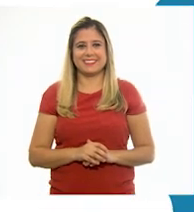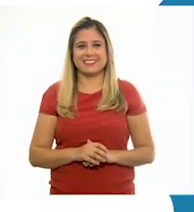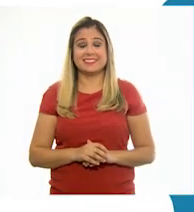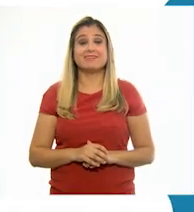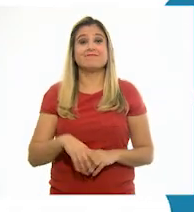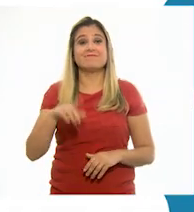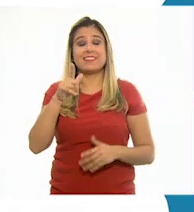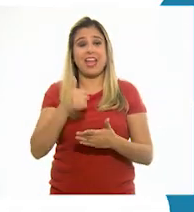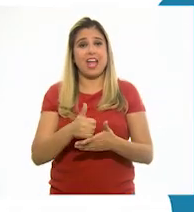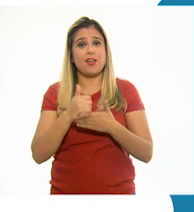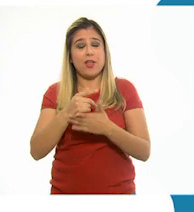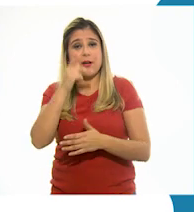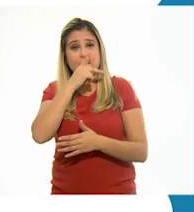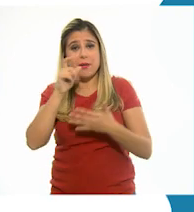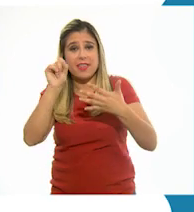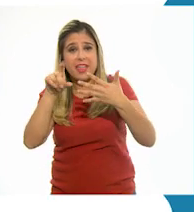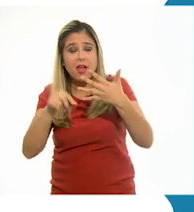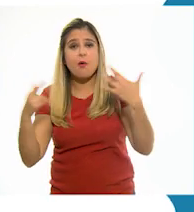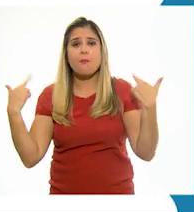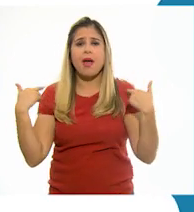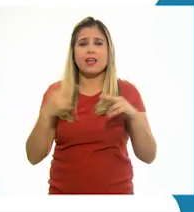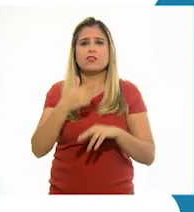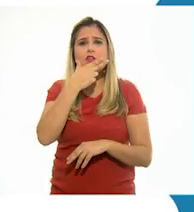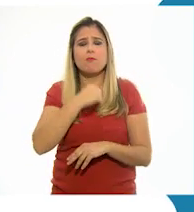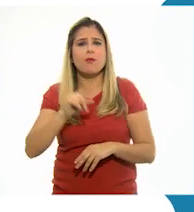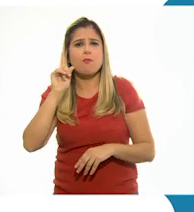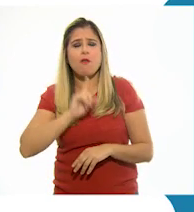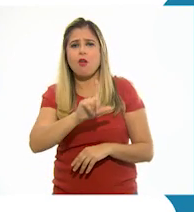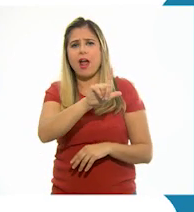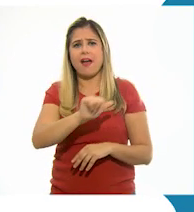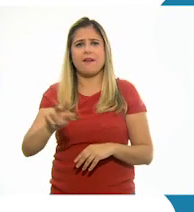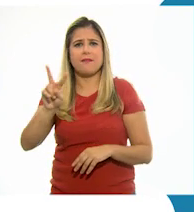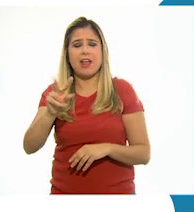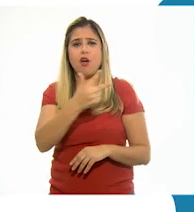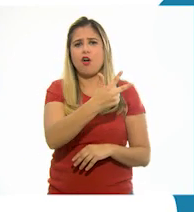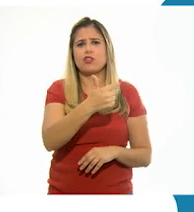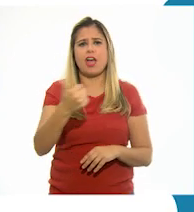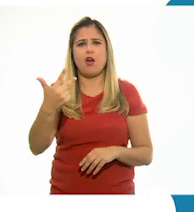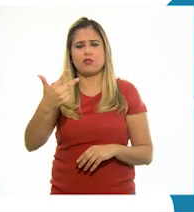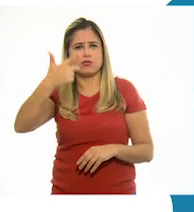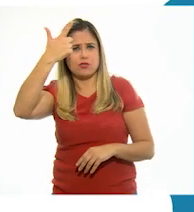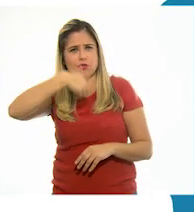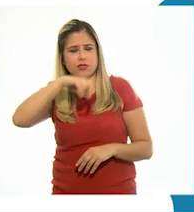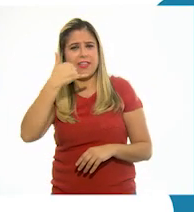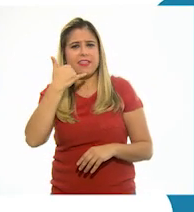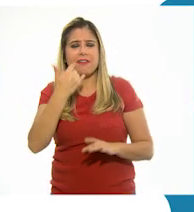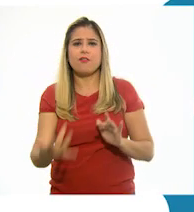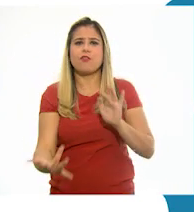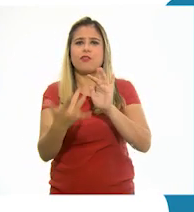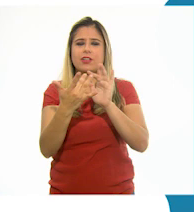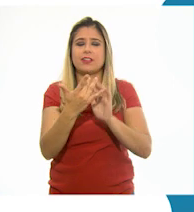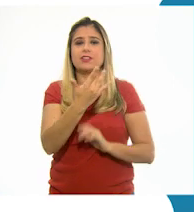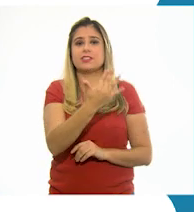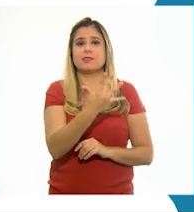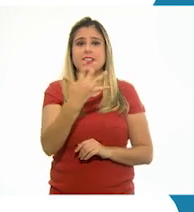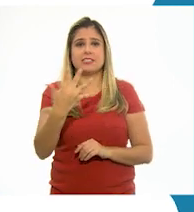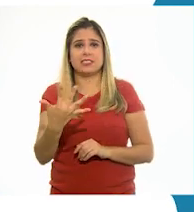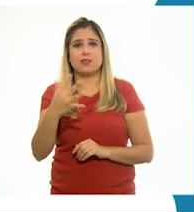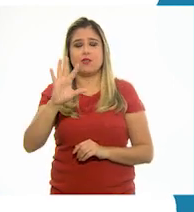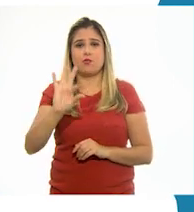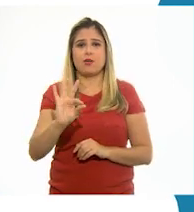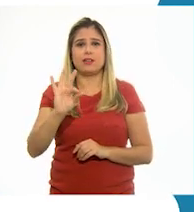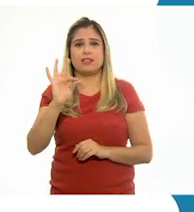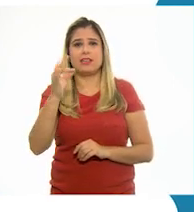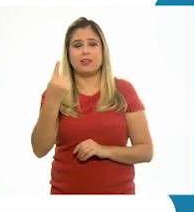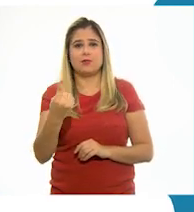Para apoyo pedagógico, hay maestras y maestros de lunes a viernes de 8 a 20 horas en el teléfono